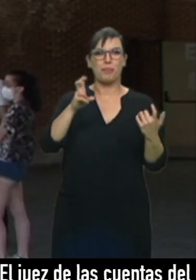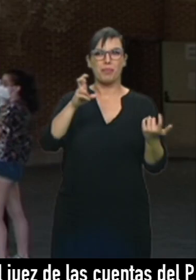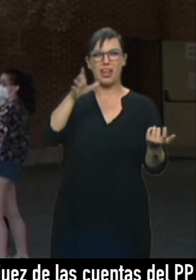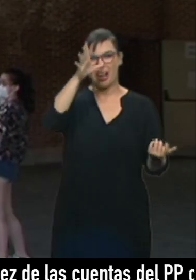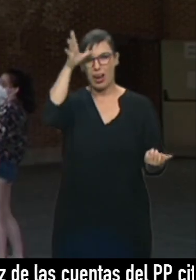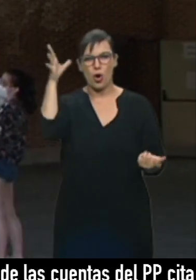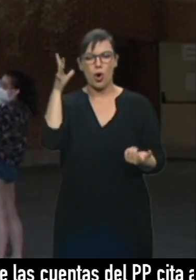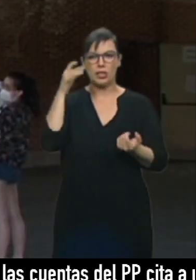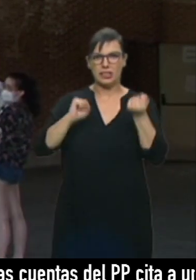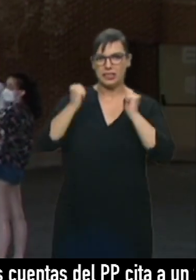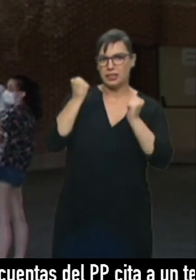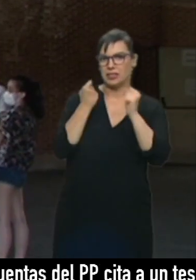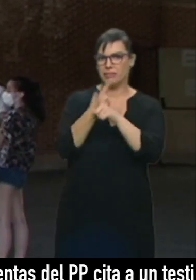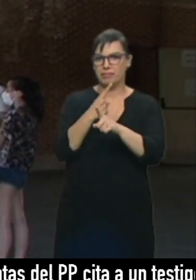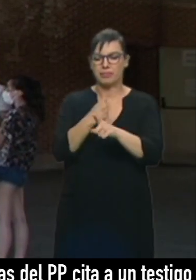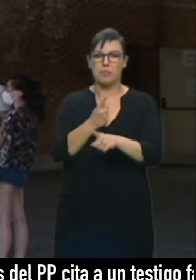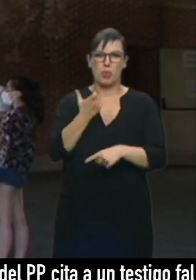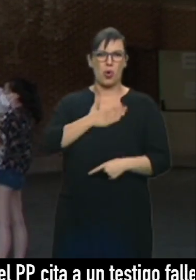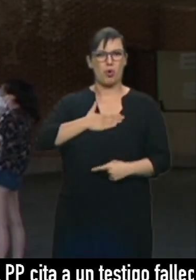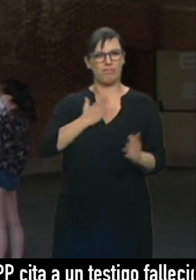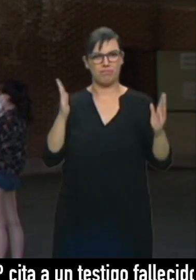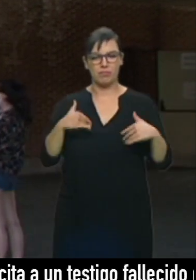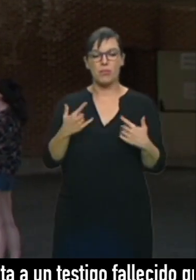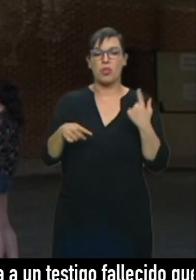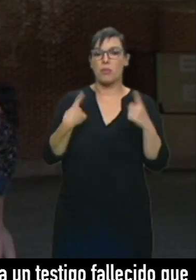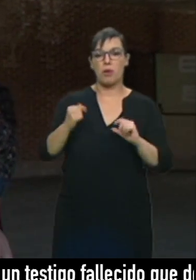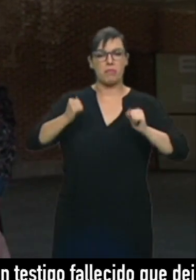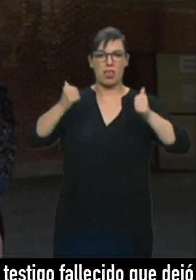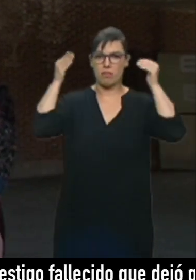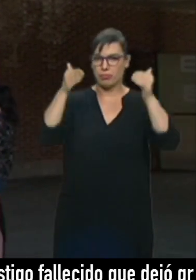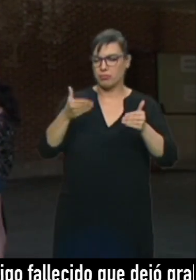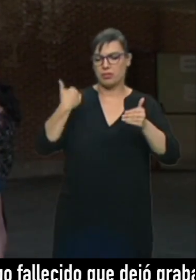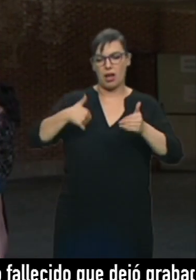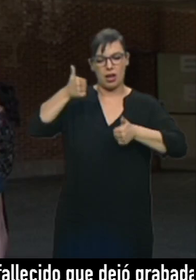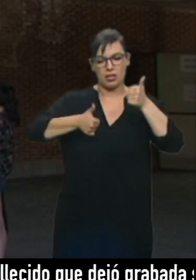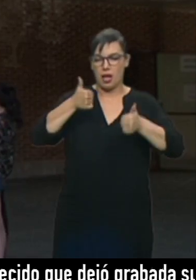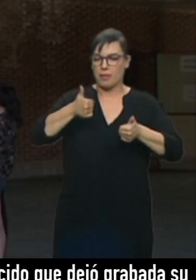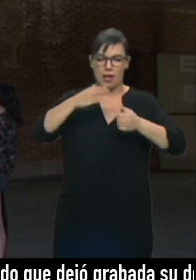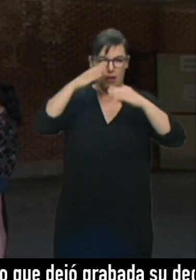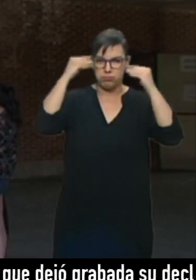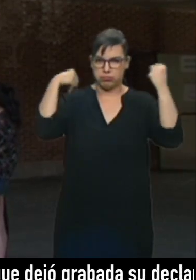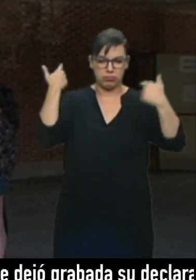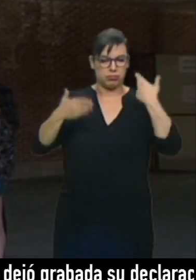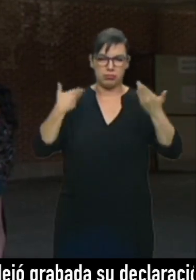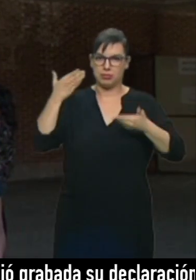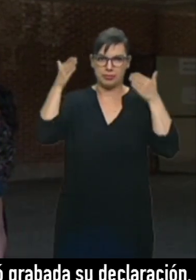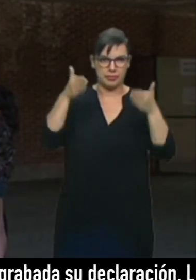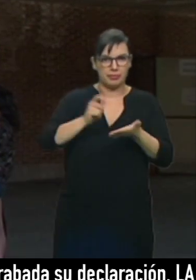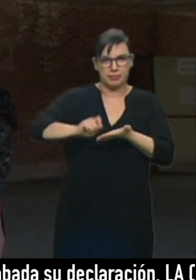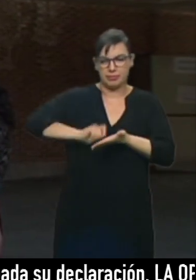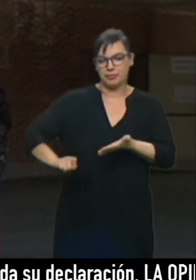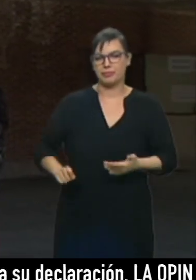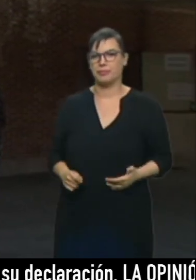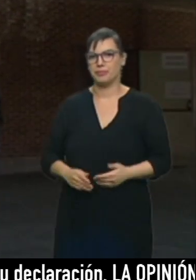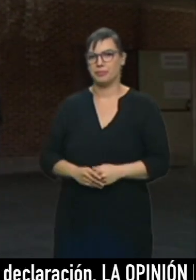tensión del examen, pues, al principio se te hace incómoda, pero en cuanto empiezas a hacer ya el examen, pues, se te pasa la sensación y ya te centras en el examen.